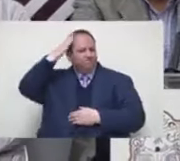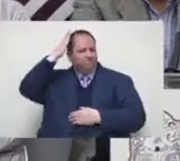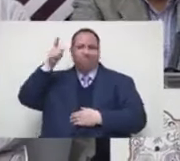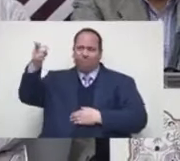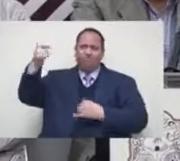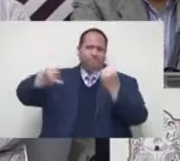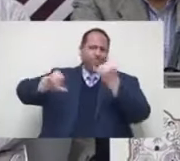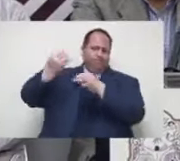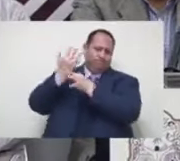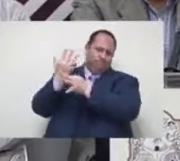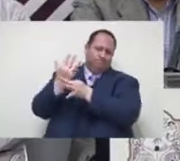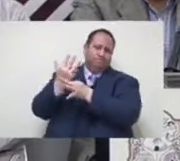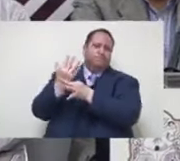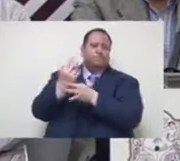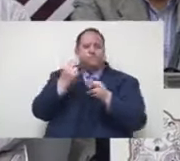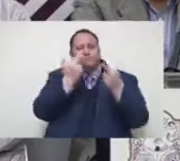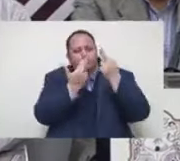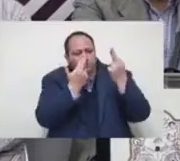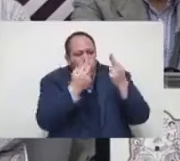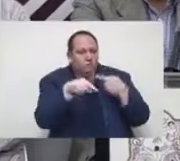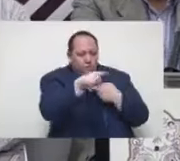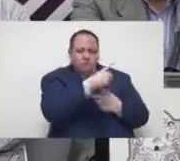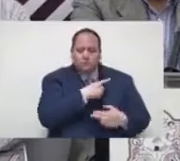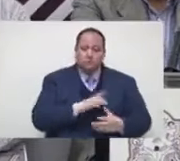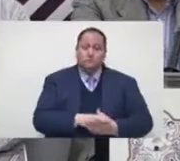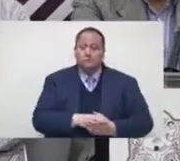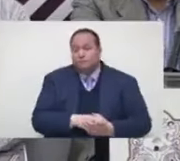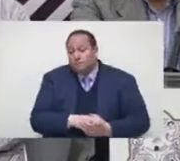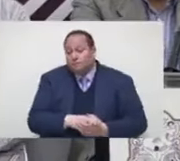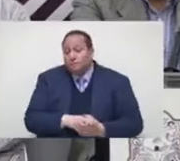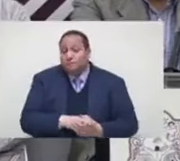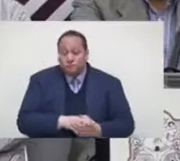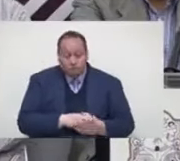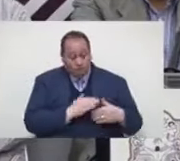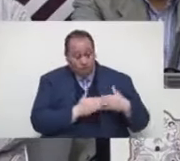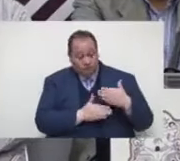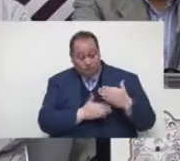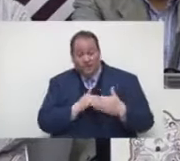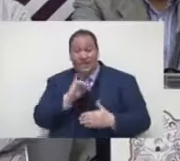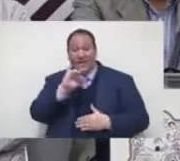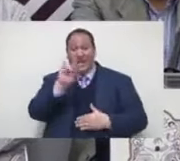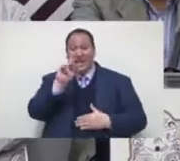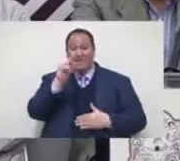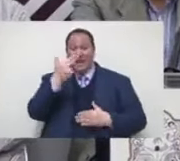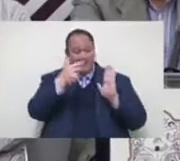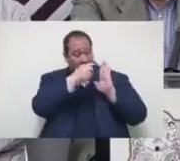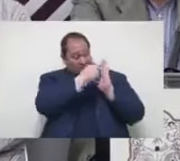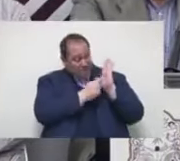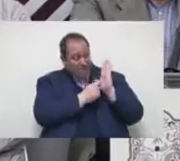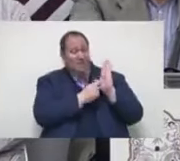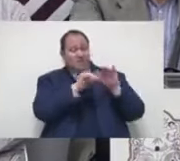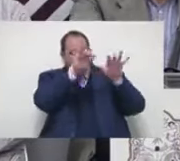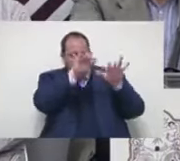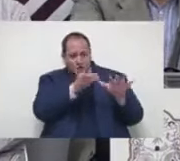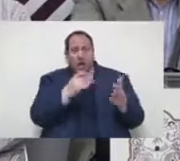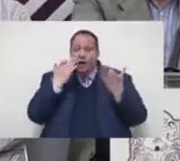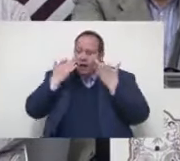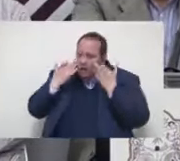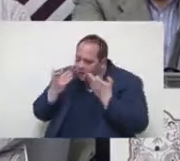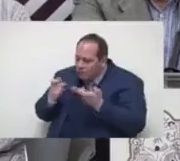judicial, sí, quien tiene que verificar eso. Sí, en su momento, cosa más, el proceso en el IPH está bien establecido, sí, está la evidencia